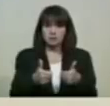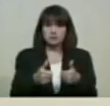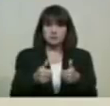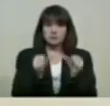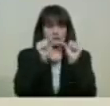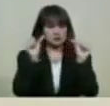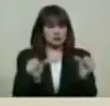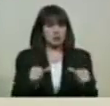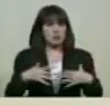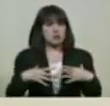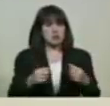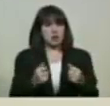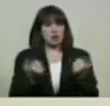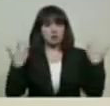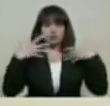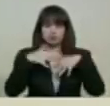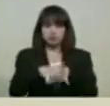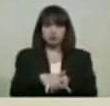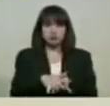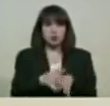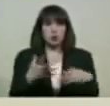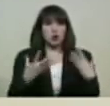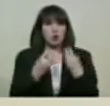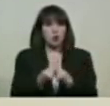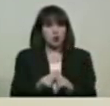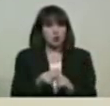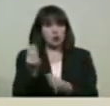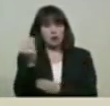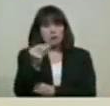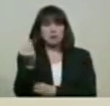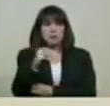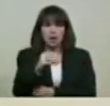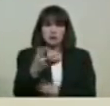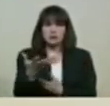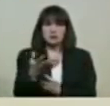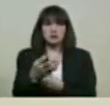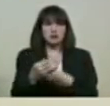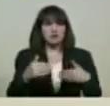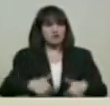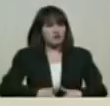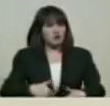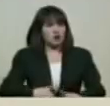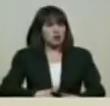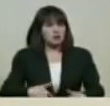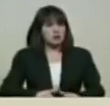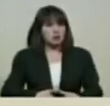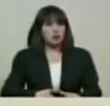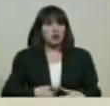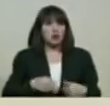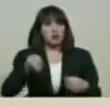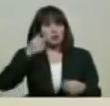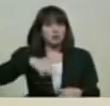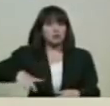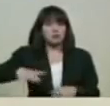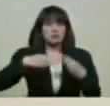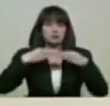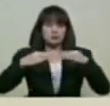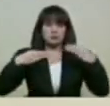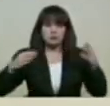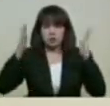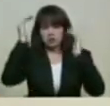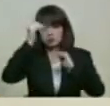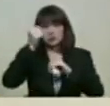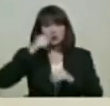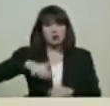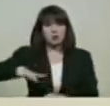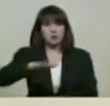salud integrado, que en su conjunto suma esfuerzos en el Sistema Nacional Público de Salud para la atención de nuestro